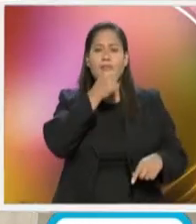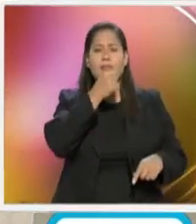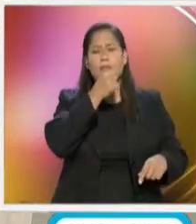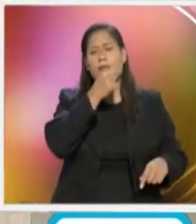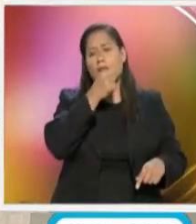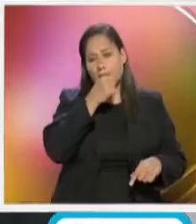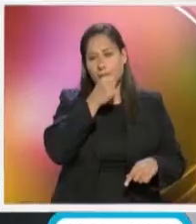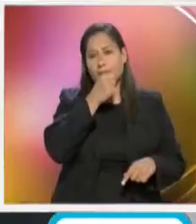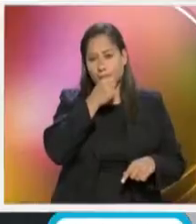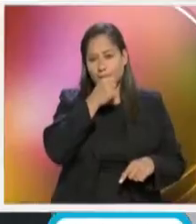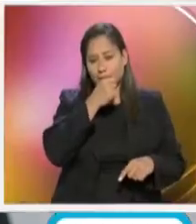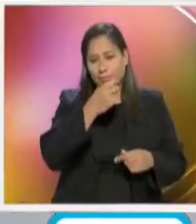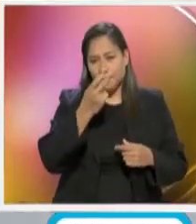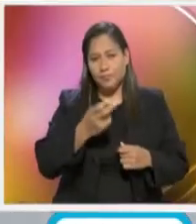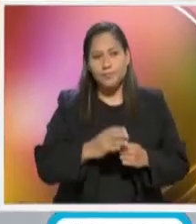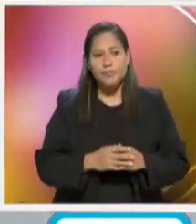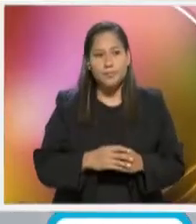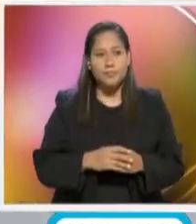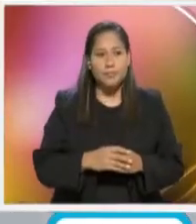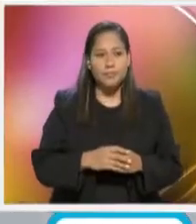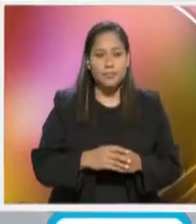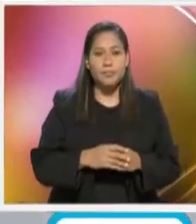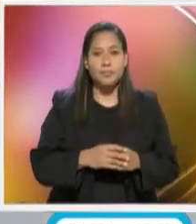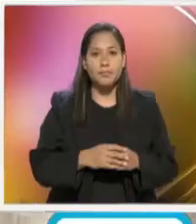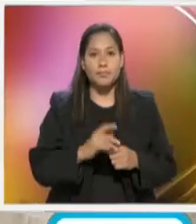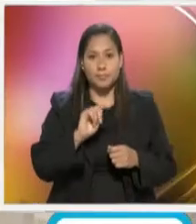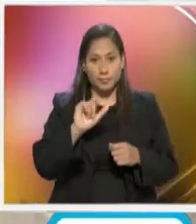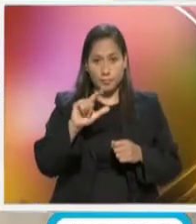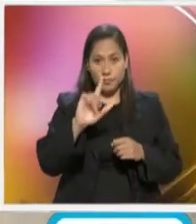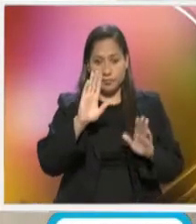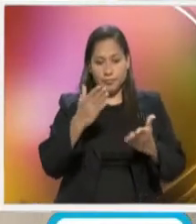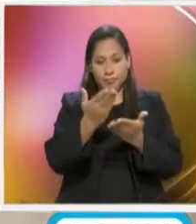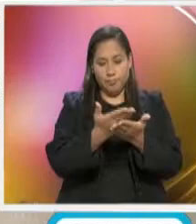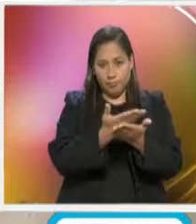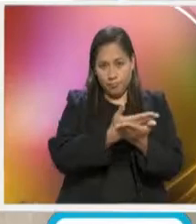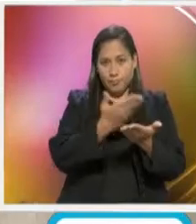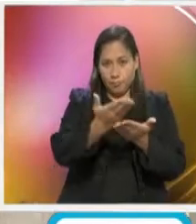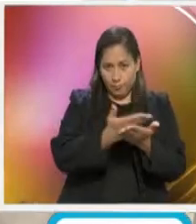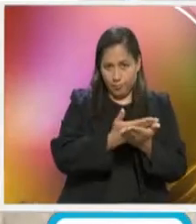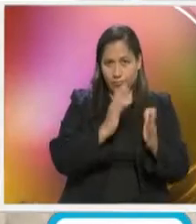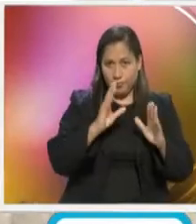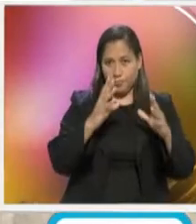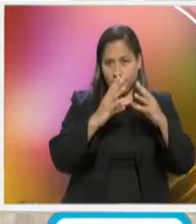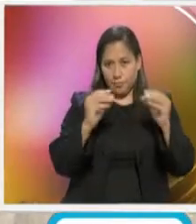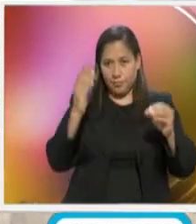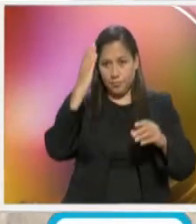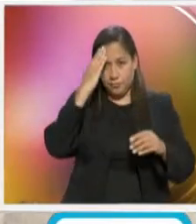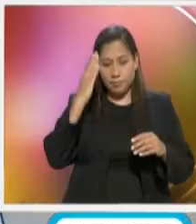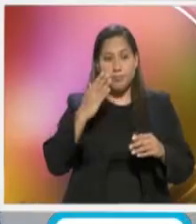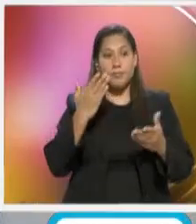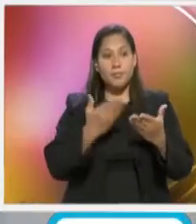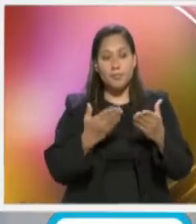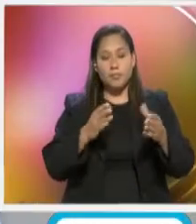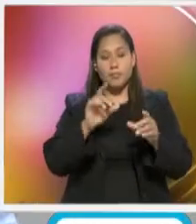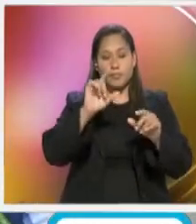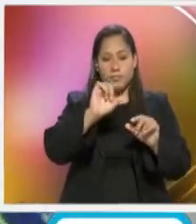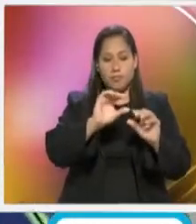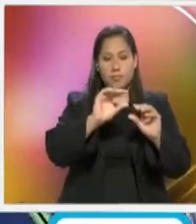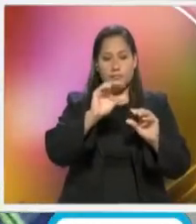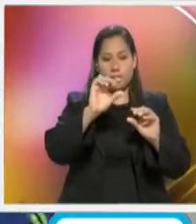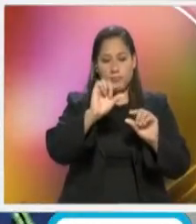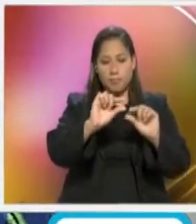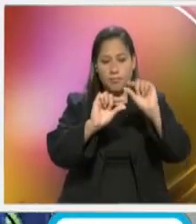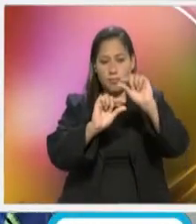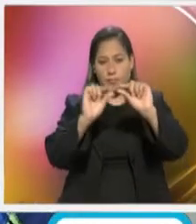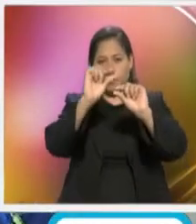las facultades. Sí, ¿qué tal? ¿Qué tal, Bueno, chef? pues ya tenemos las rebanadas de calabaza. Lo que vamos a ir haciendo es vamos a ir haciendo las torres, ¿no?